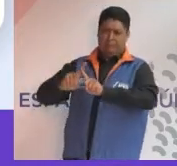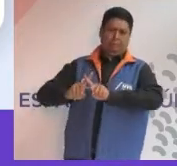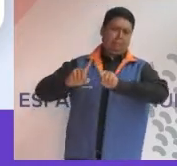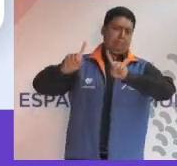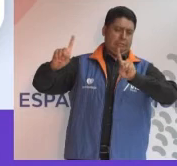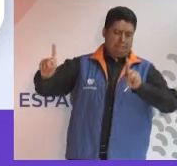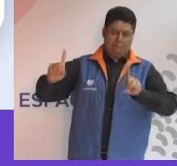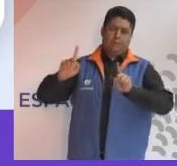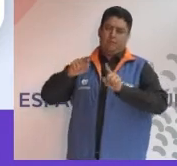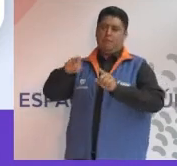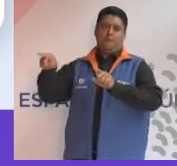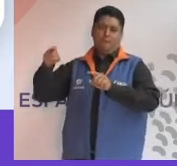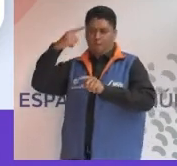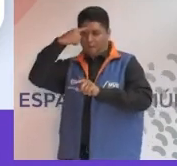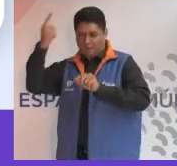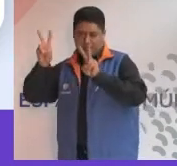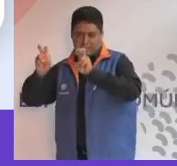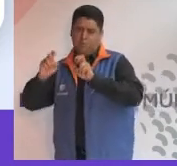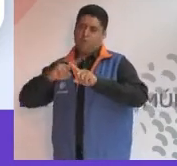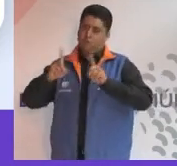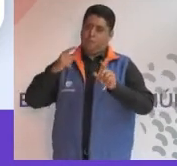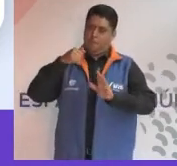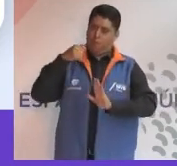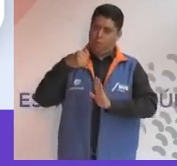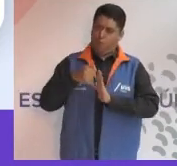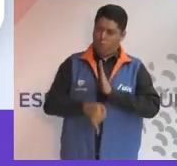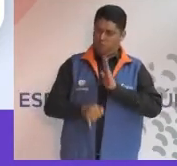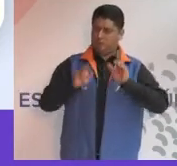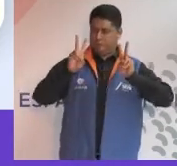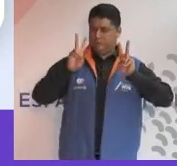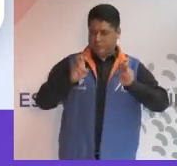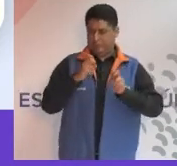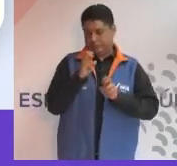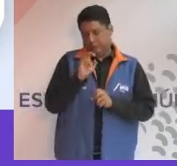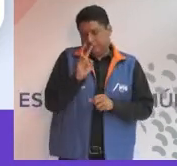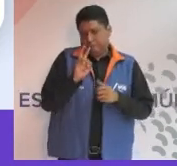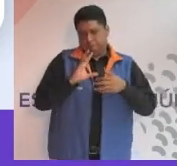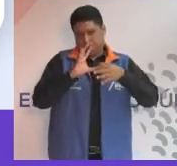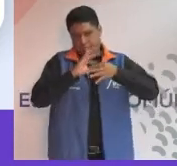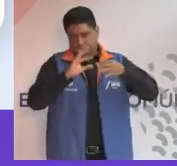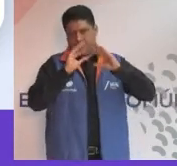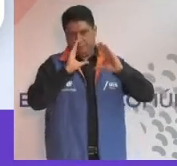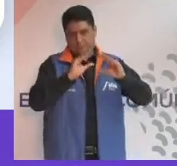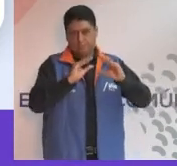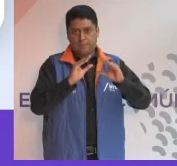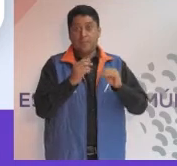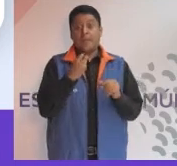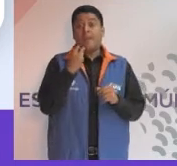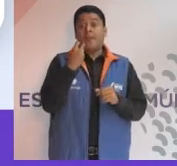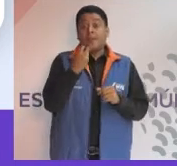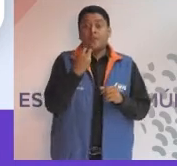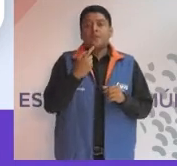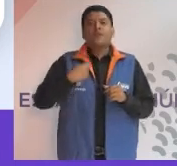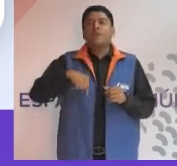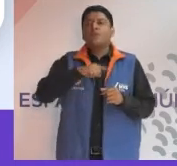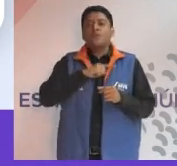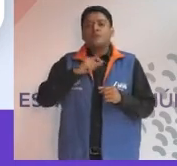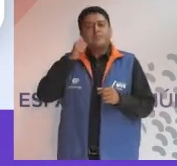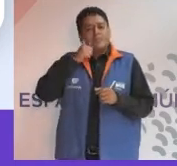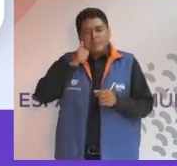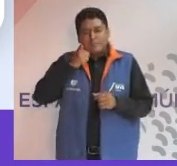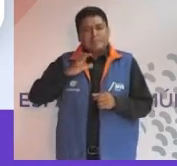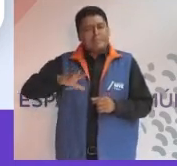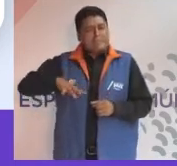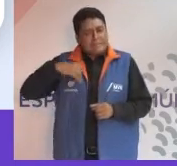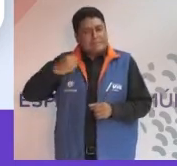nos enfrentábamos siempre con este reto de hacer ver de una manera muy concreta que